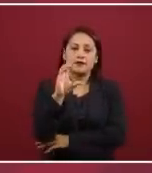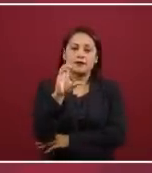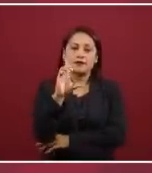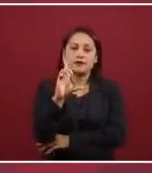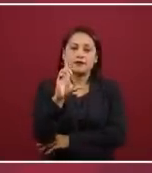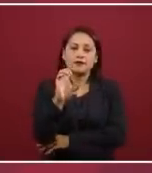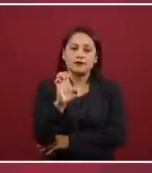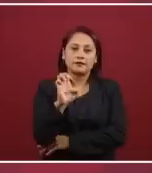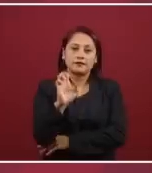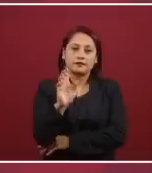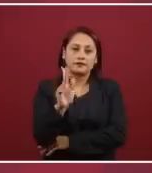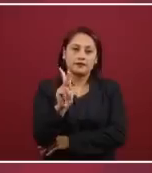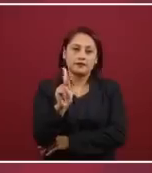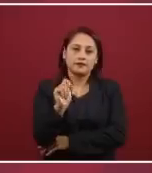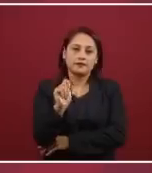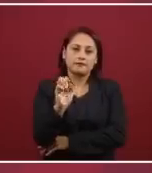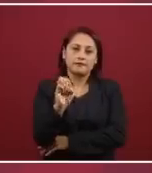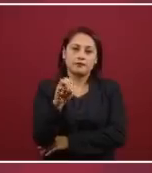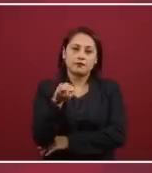que